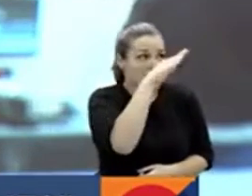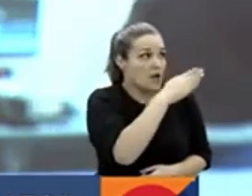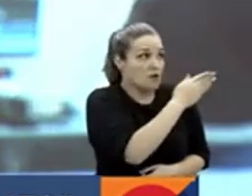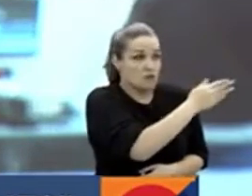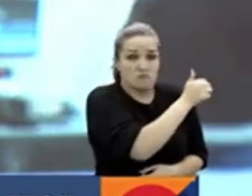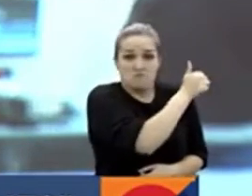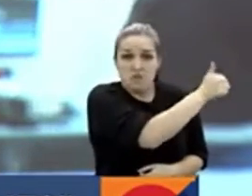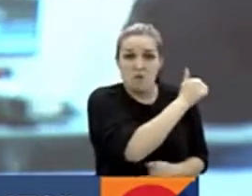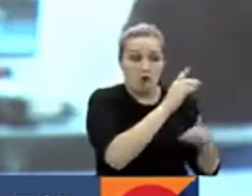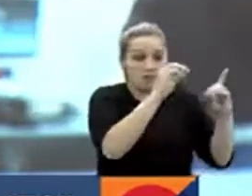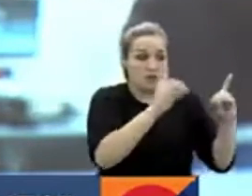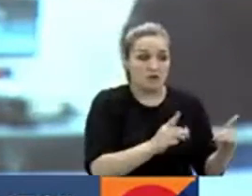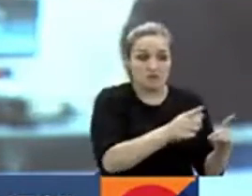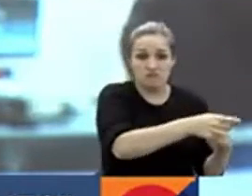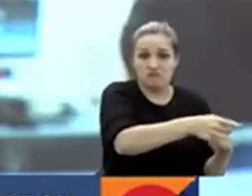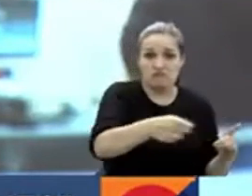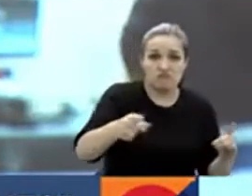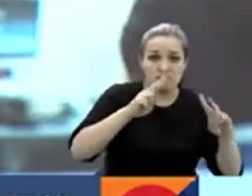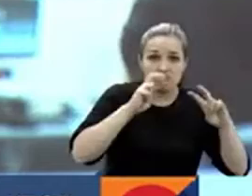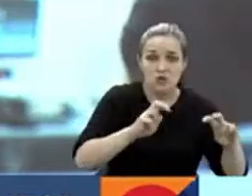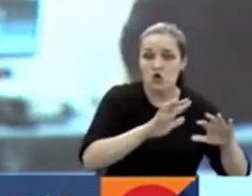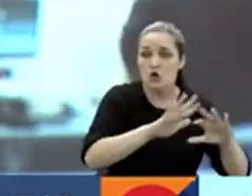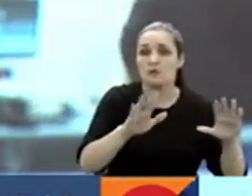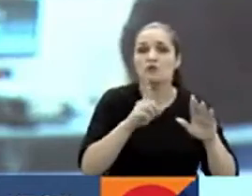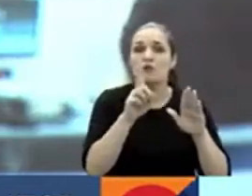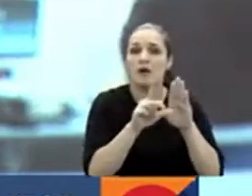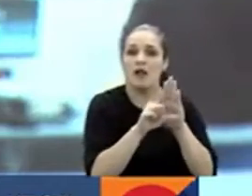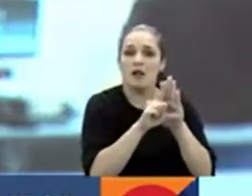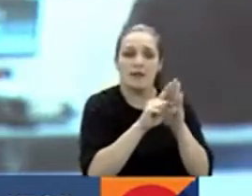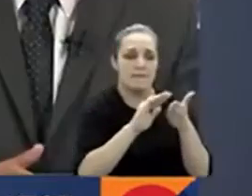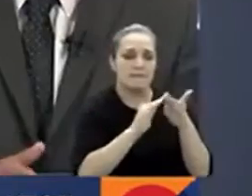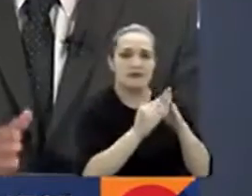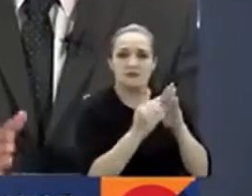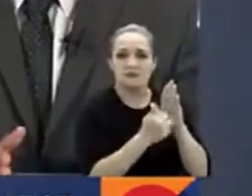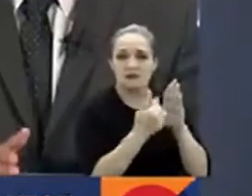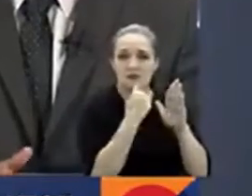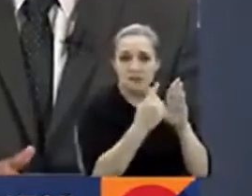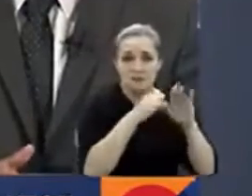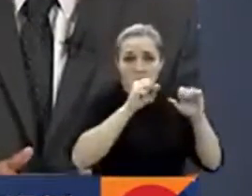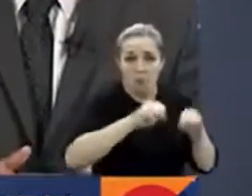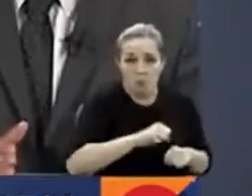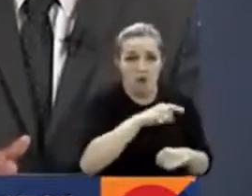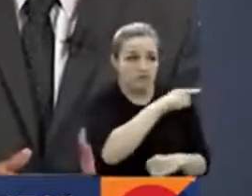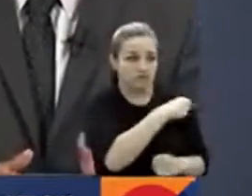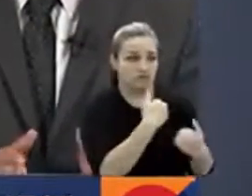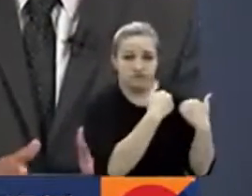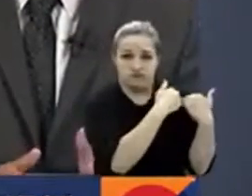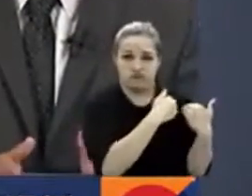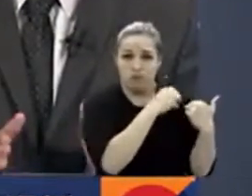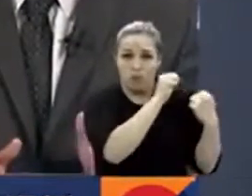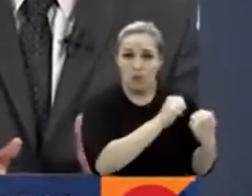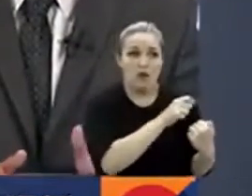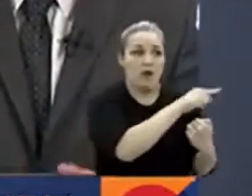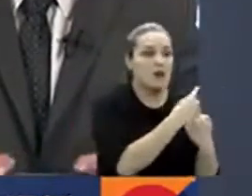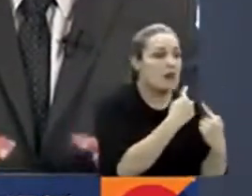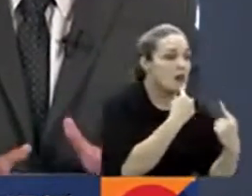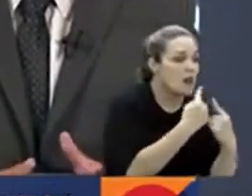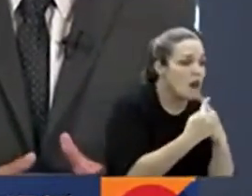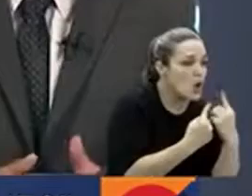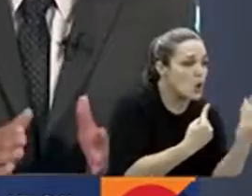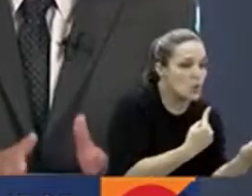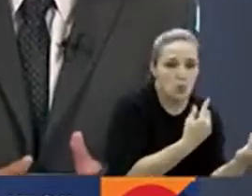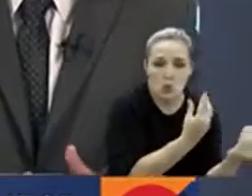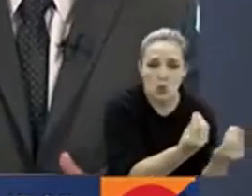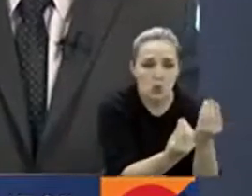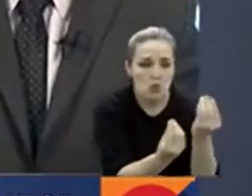este proceso. La ley de paz faculta al mandatario para dialogar con organizaciones que tengan estatus político o